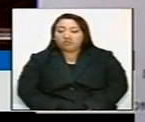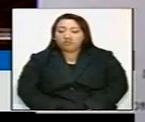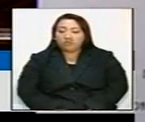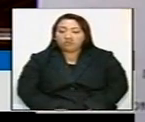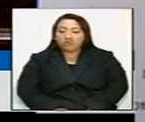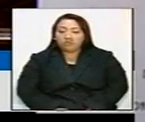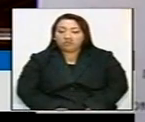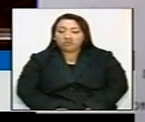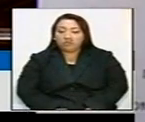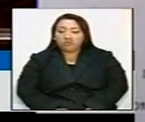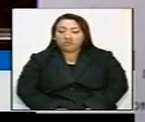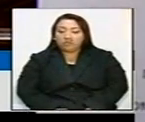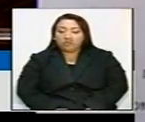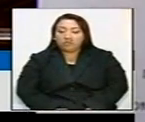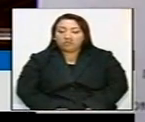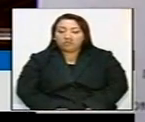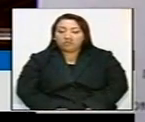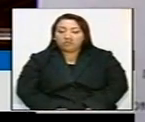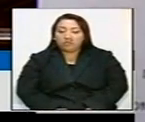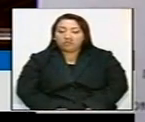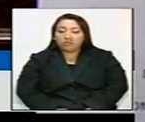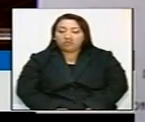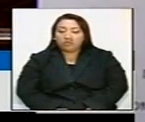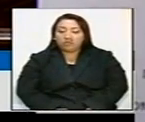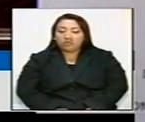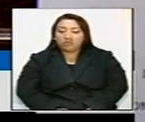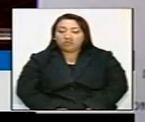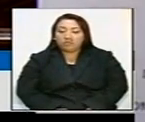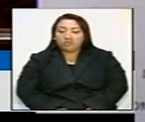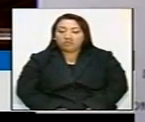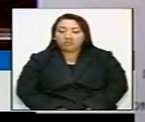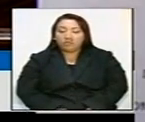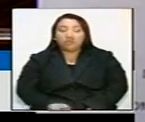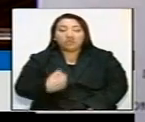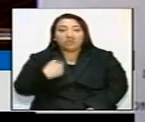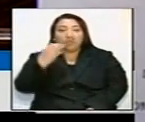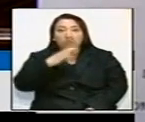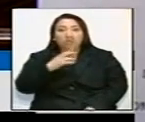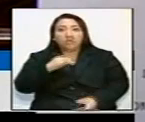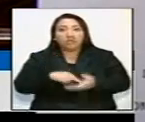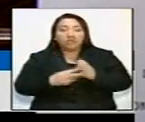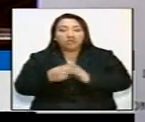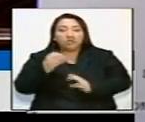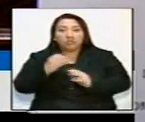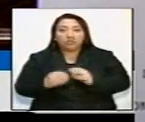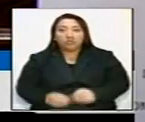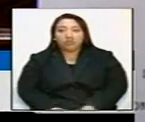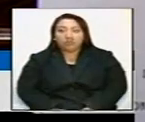al informational innovation. Se requieren identificar canales